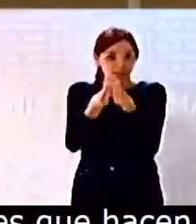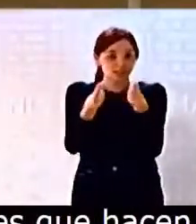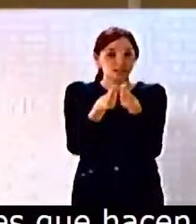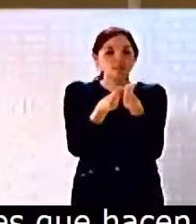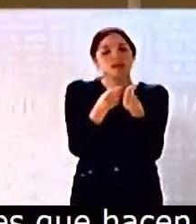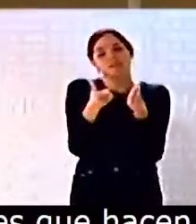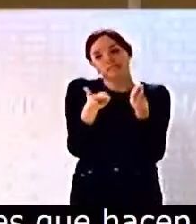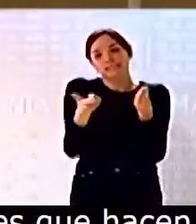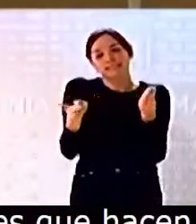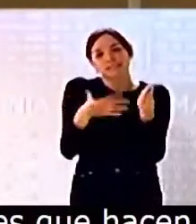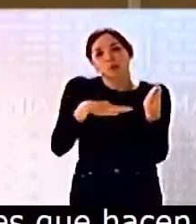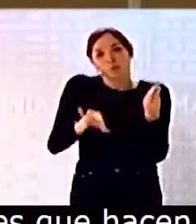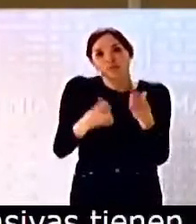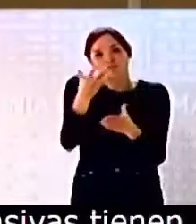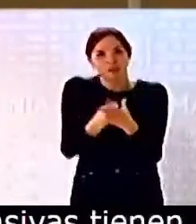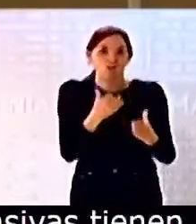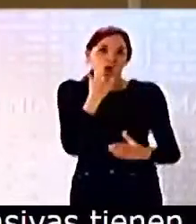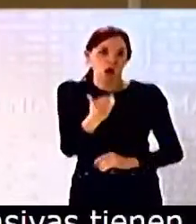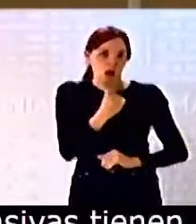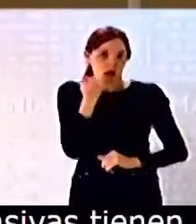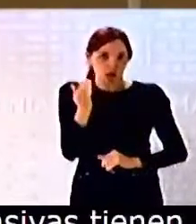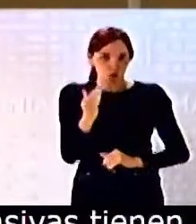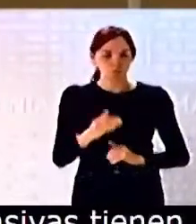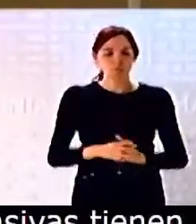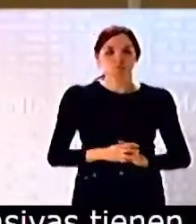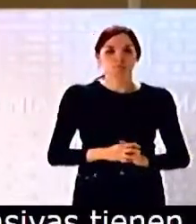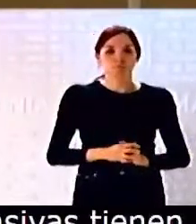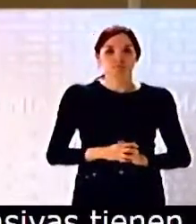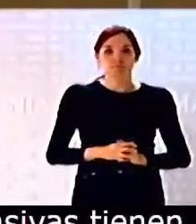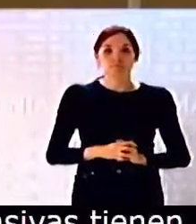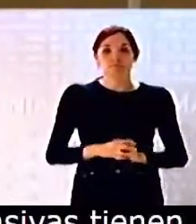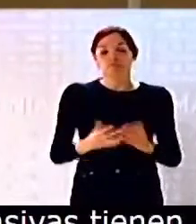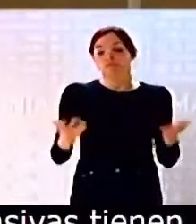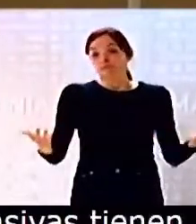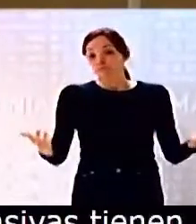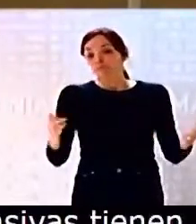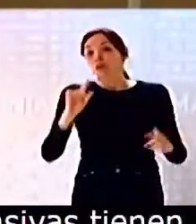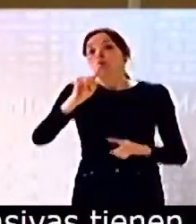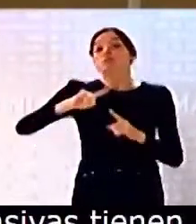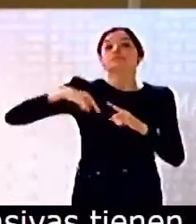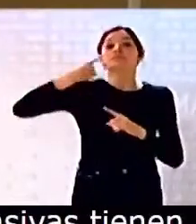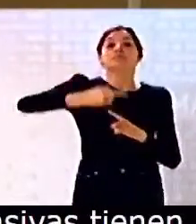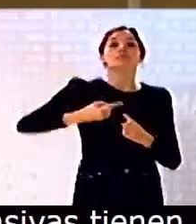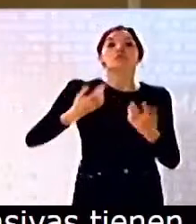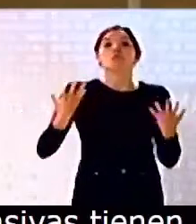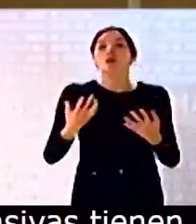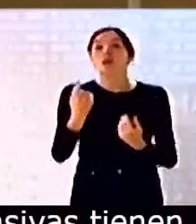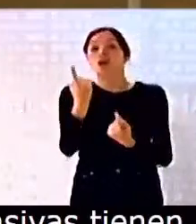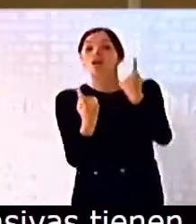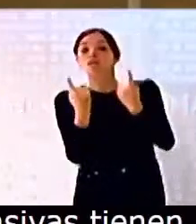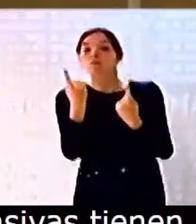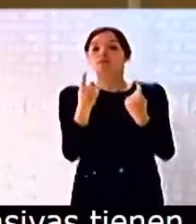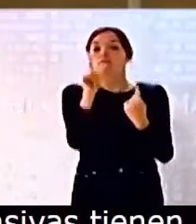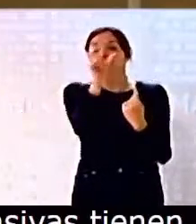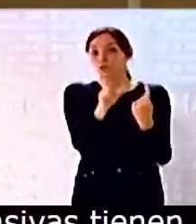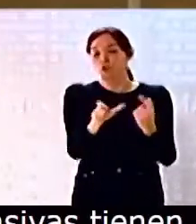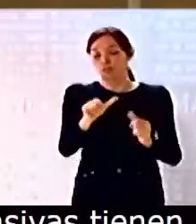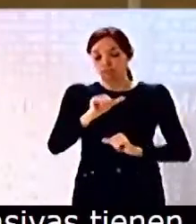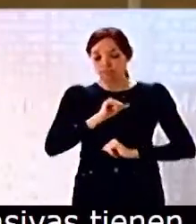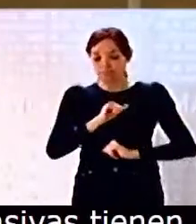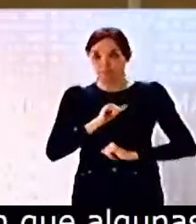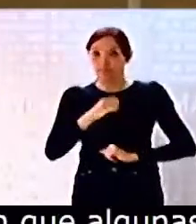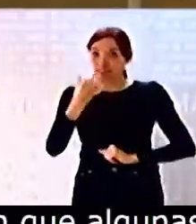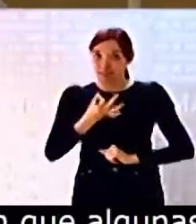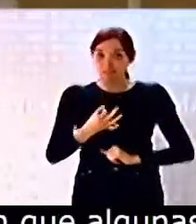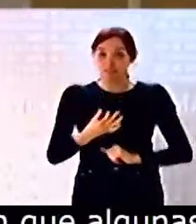tienen estos efectos colaterales, y estos efectos colaterales son que algunas veces hay que esperar. Y yo